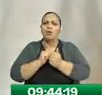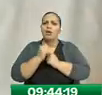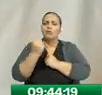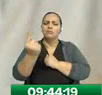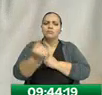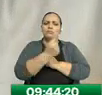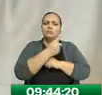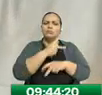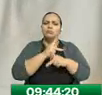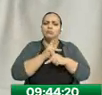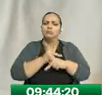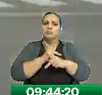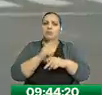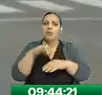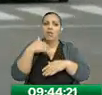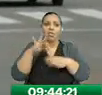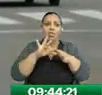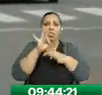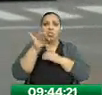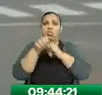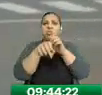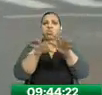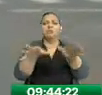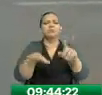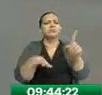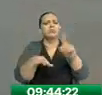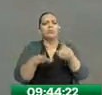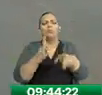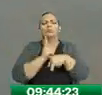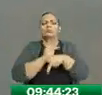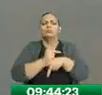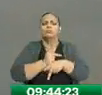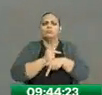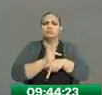no se produzca un rebrote de casos. Desde Los Ríos, informó Odette Camargo.